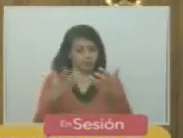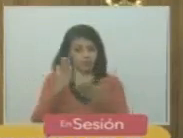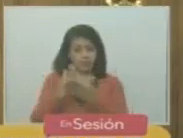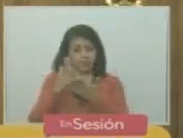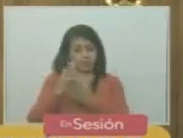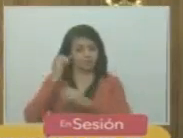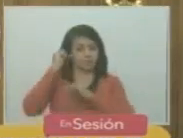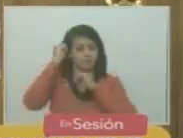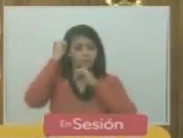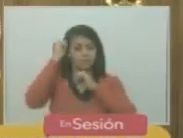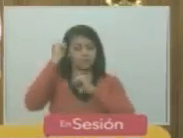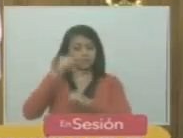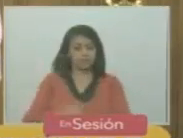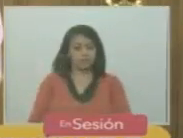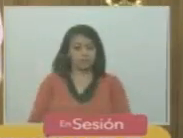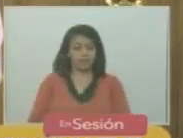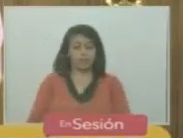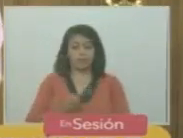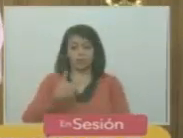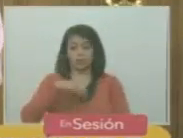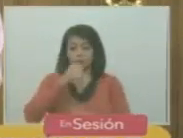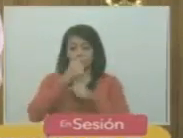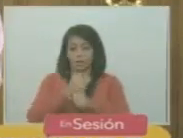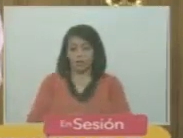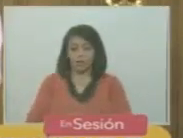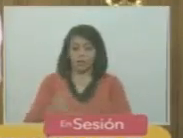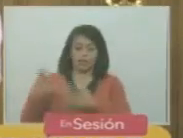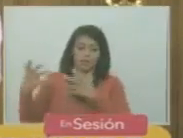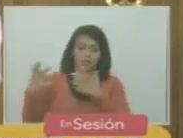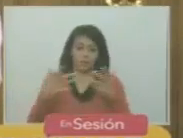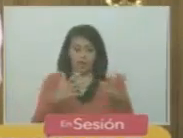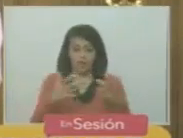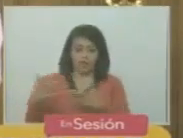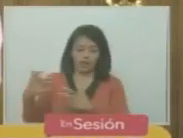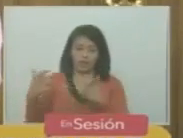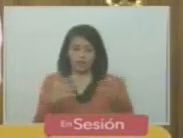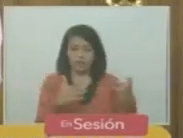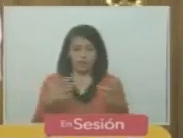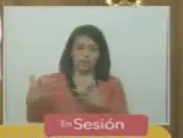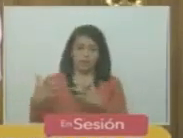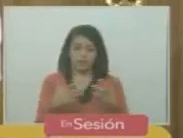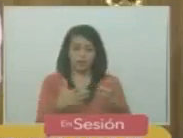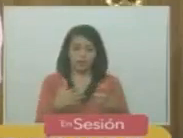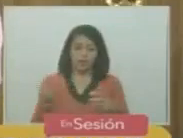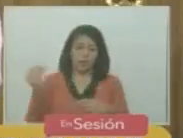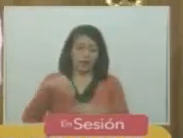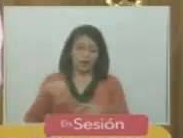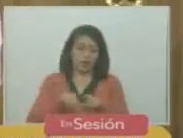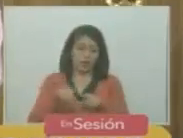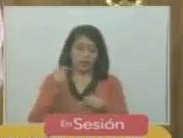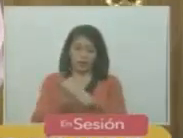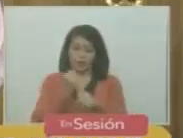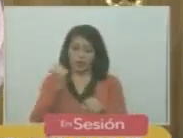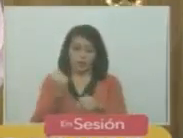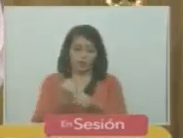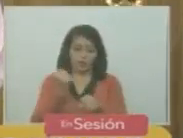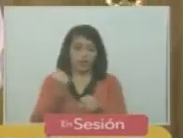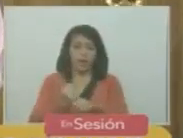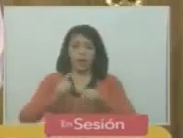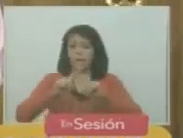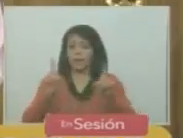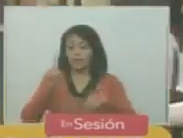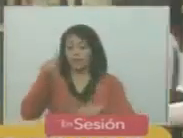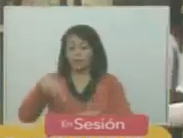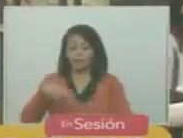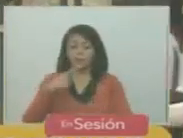la victoria. Lo que nos espera es batalla, batalla, batalla y más batalla. Pero